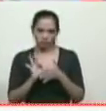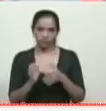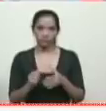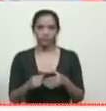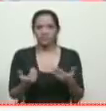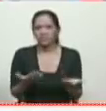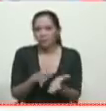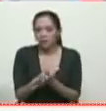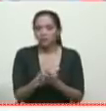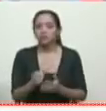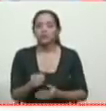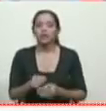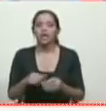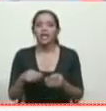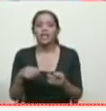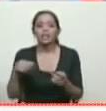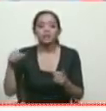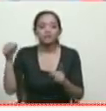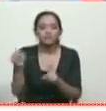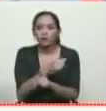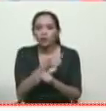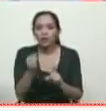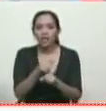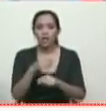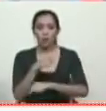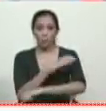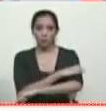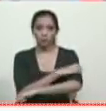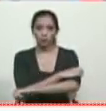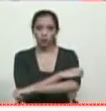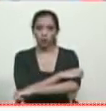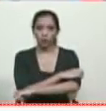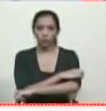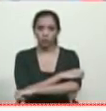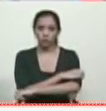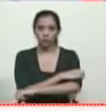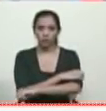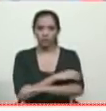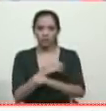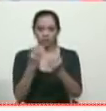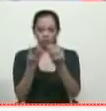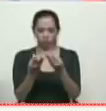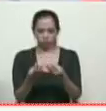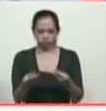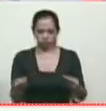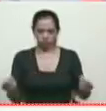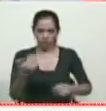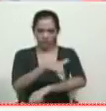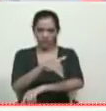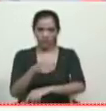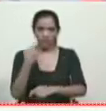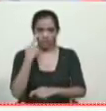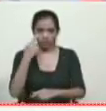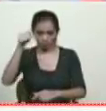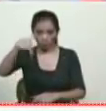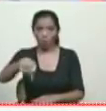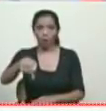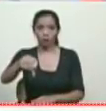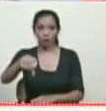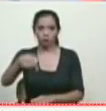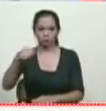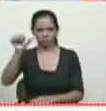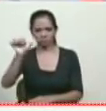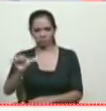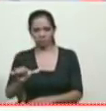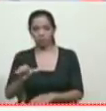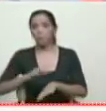oposición se ha venido desinflando en las calles. Eso lo vimos hoy, ¿verdad? Porque el pueblo venezolano no